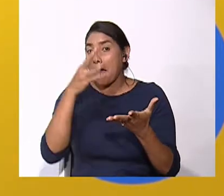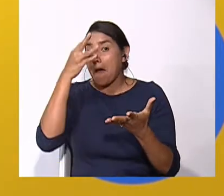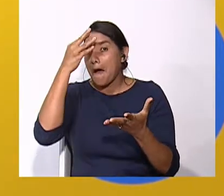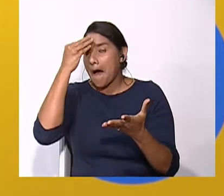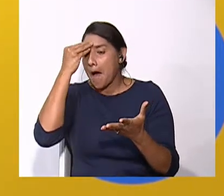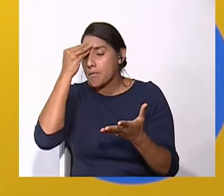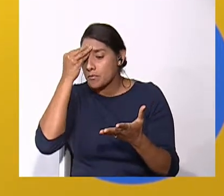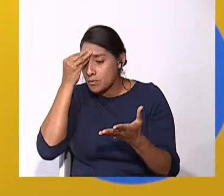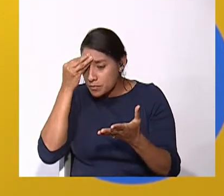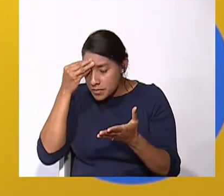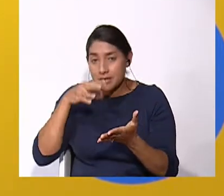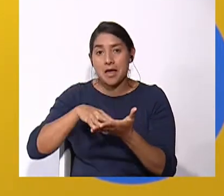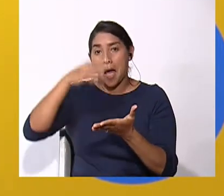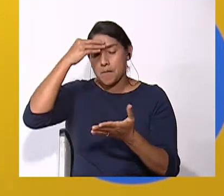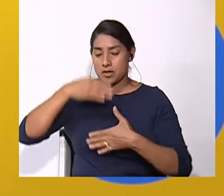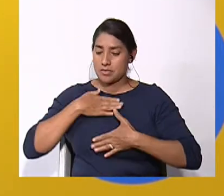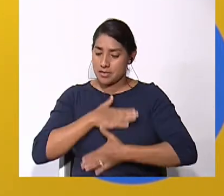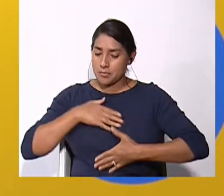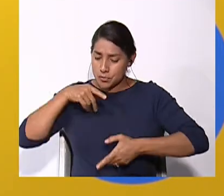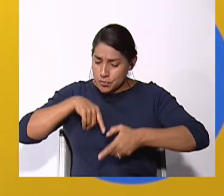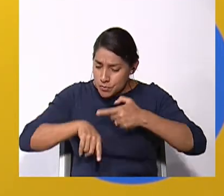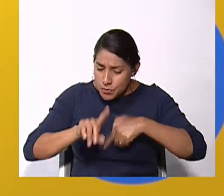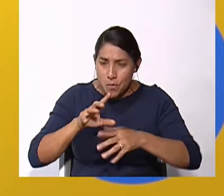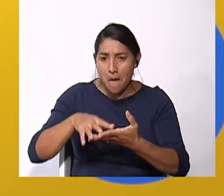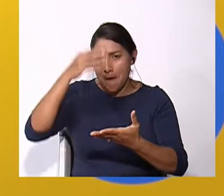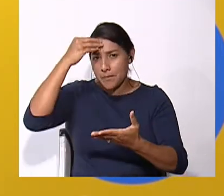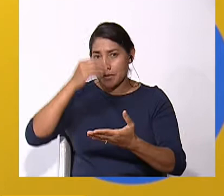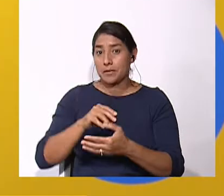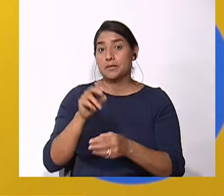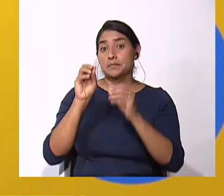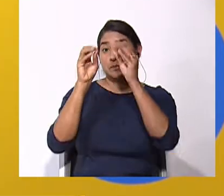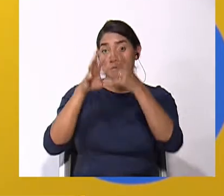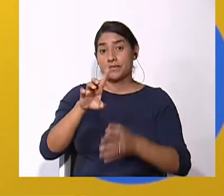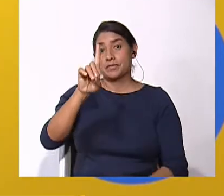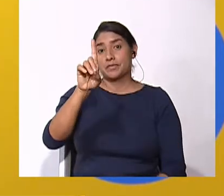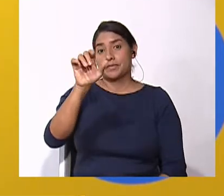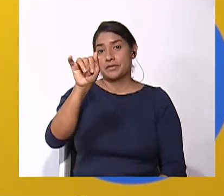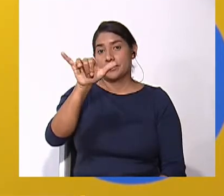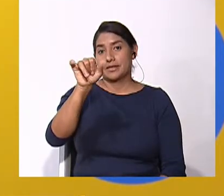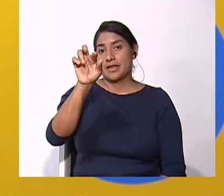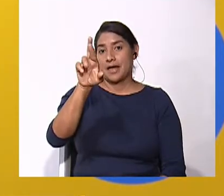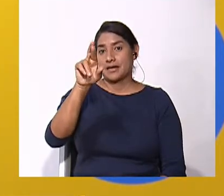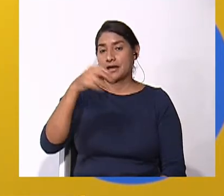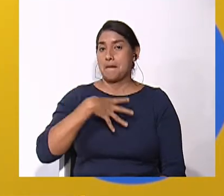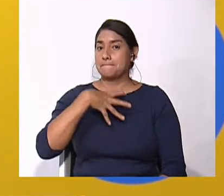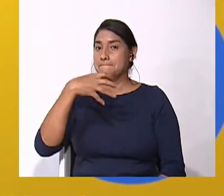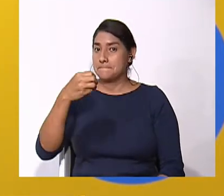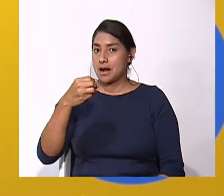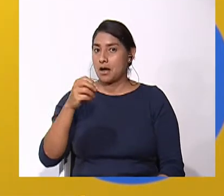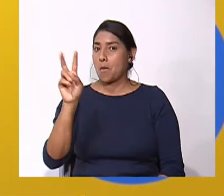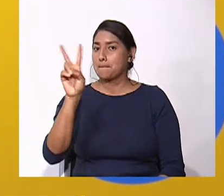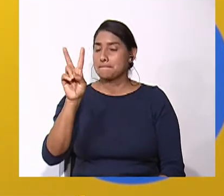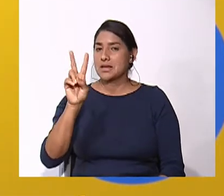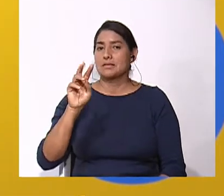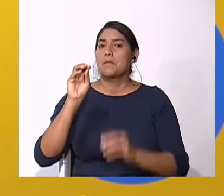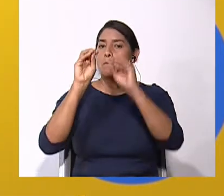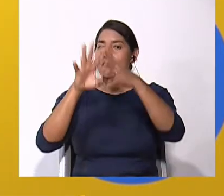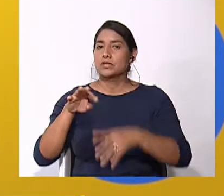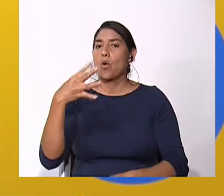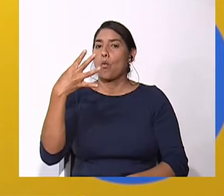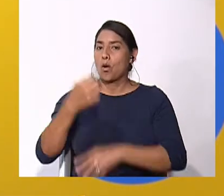mientras exploramos y nos divertimos. Yo soy Daira Blanco Vindas, su maestra de cuarto